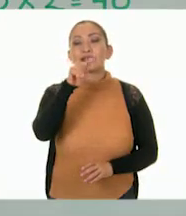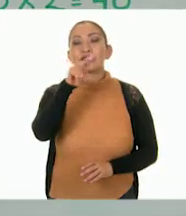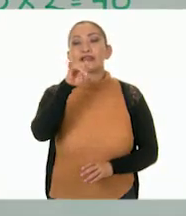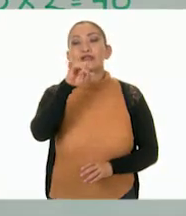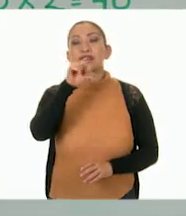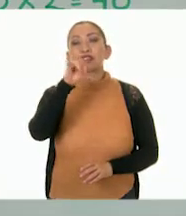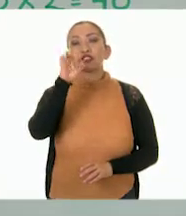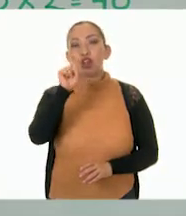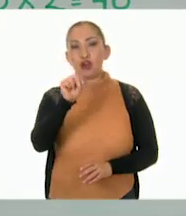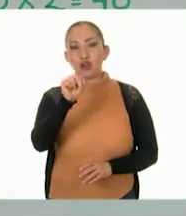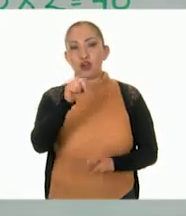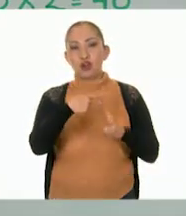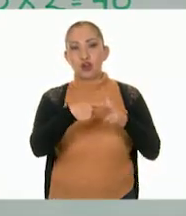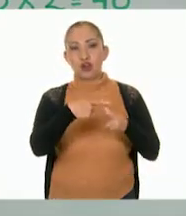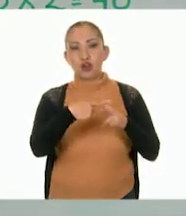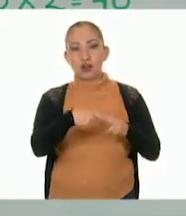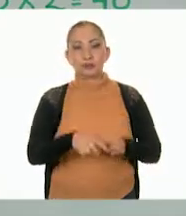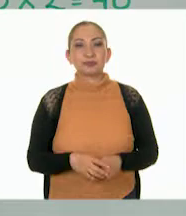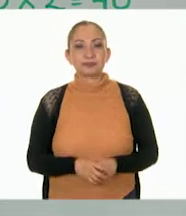y ponemos